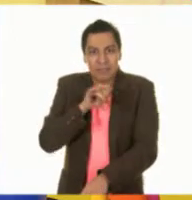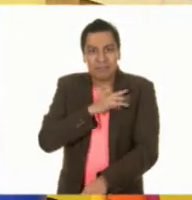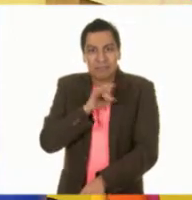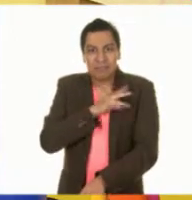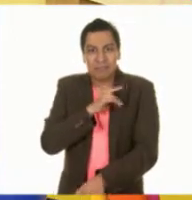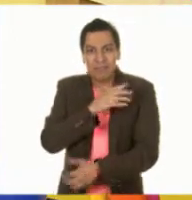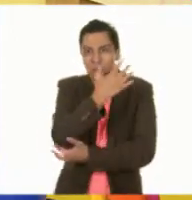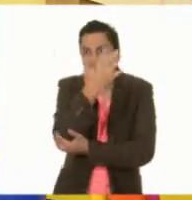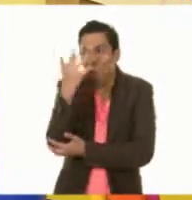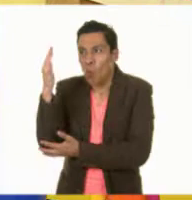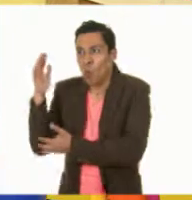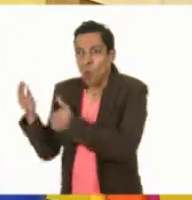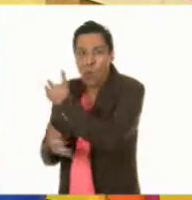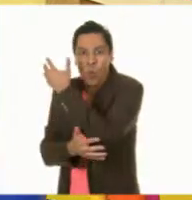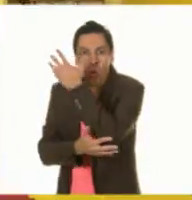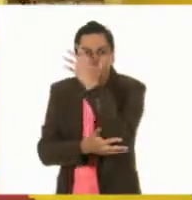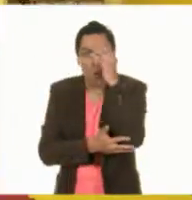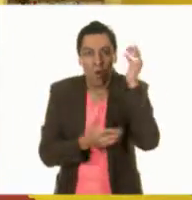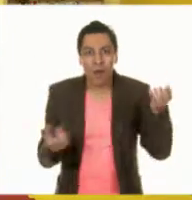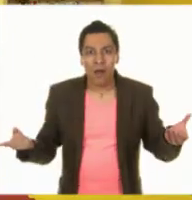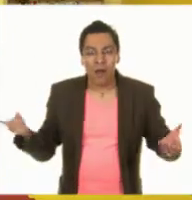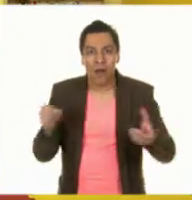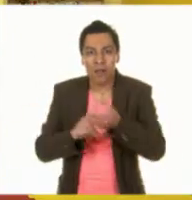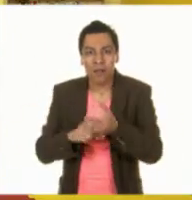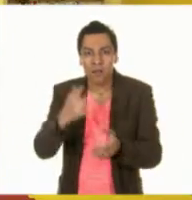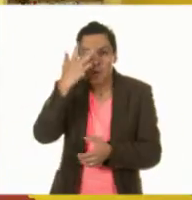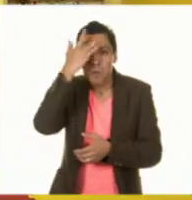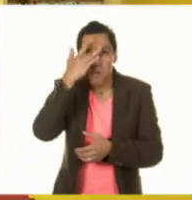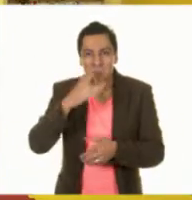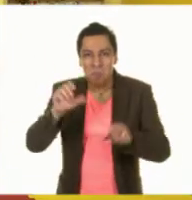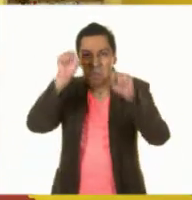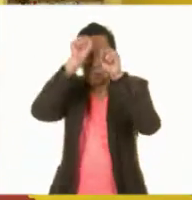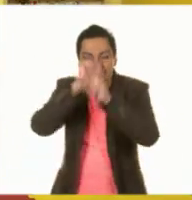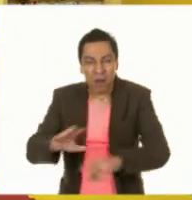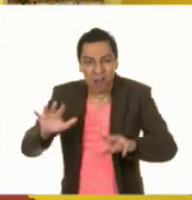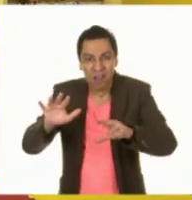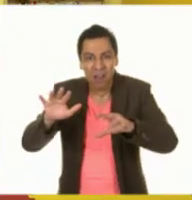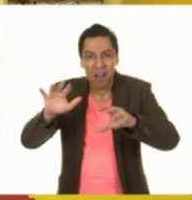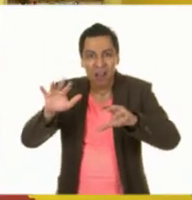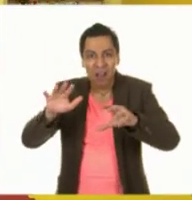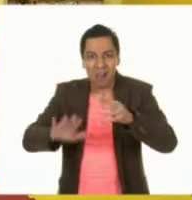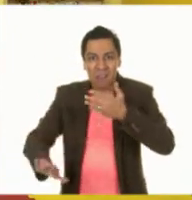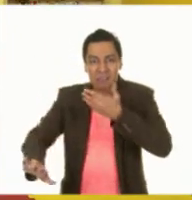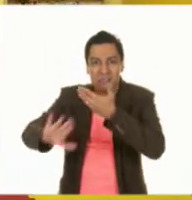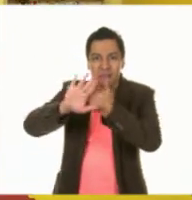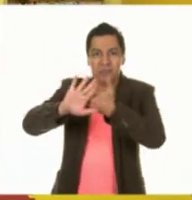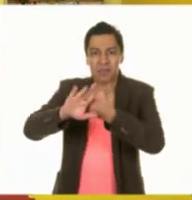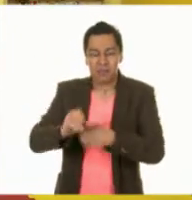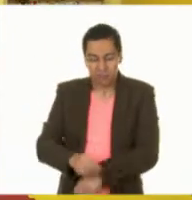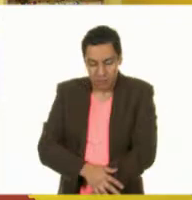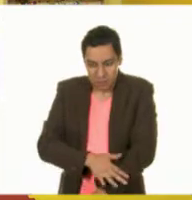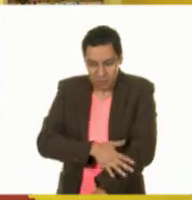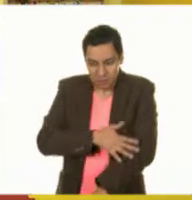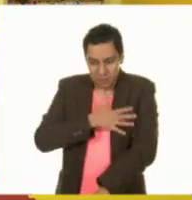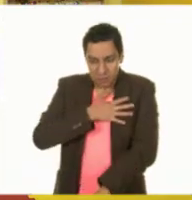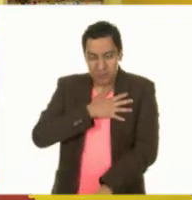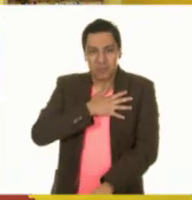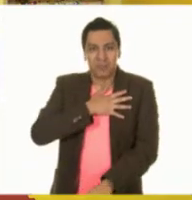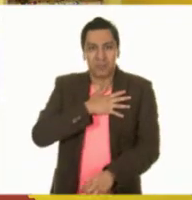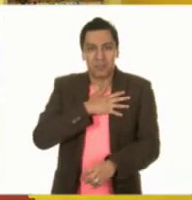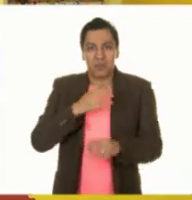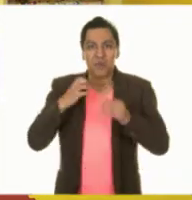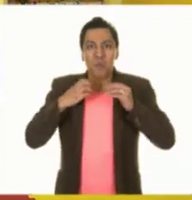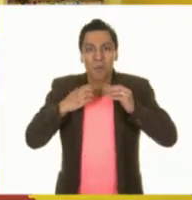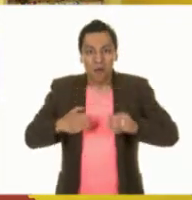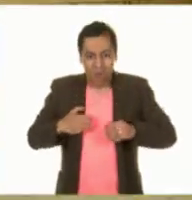un bosque embrujado. Este árbol te ha llegado tan profundo que hasta algo físico causó en